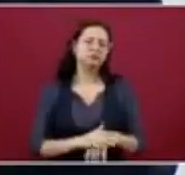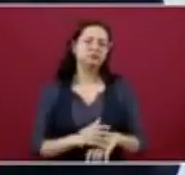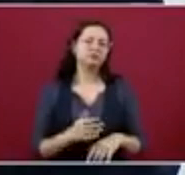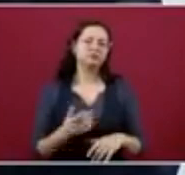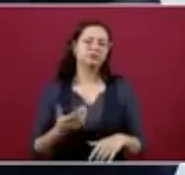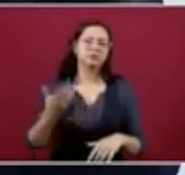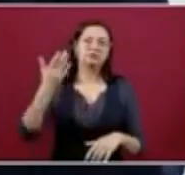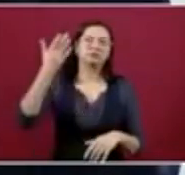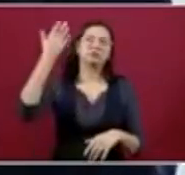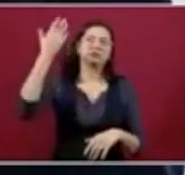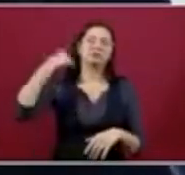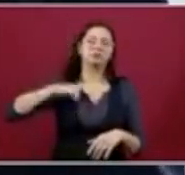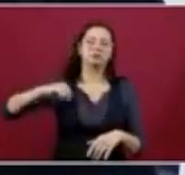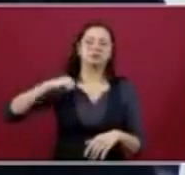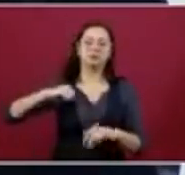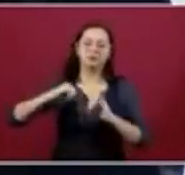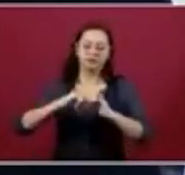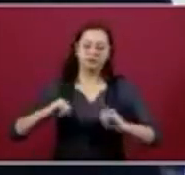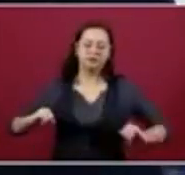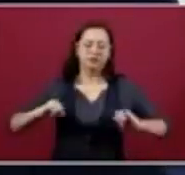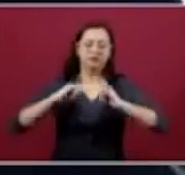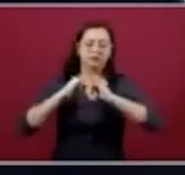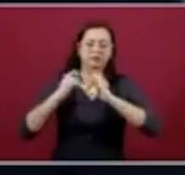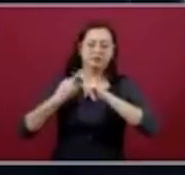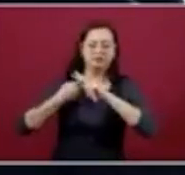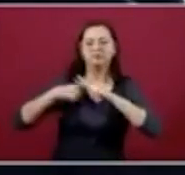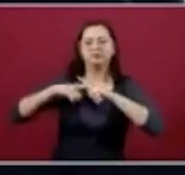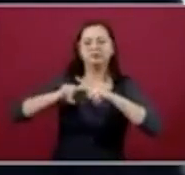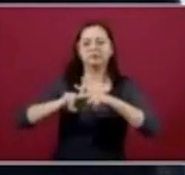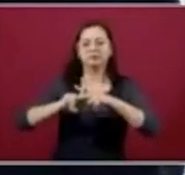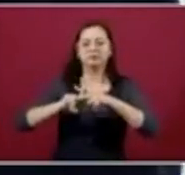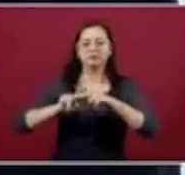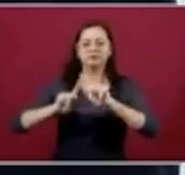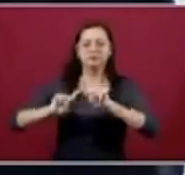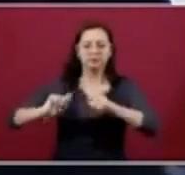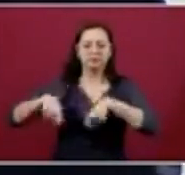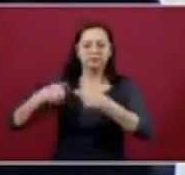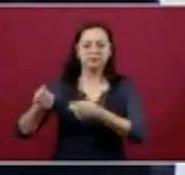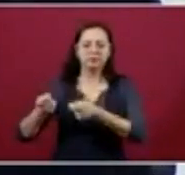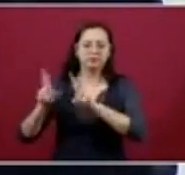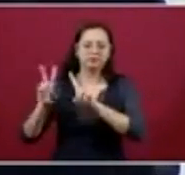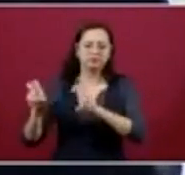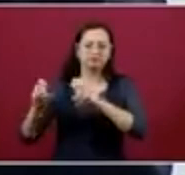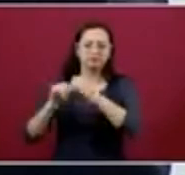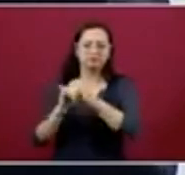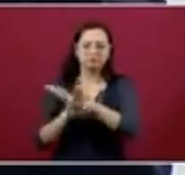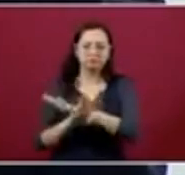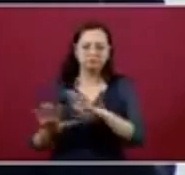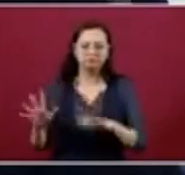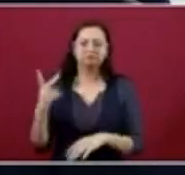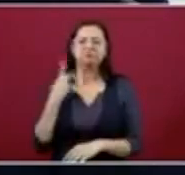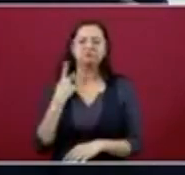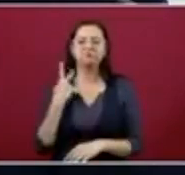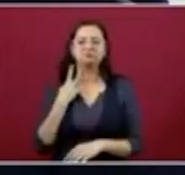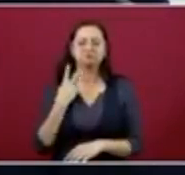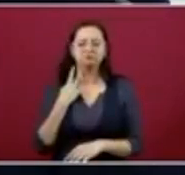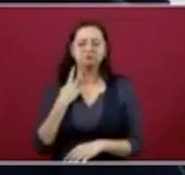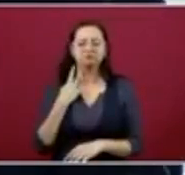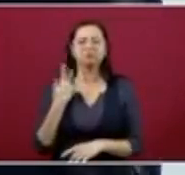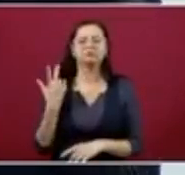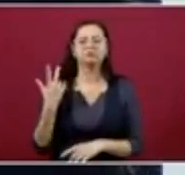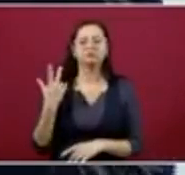primeras instituciones encargadas de temas de información política y